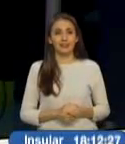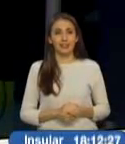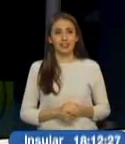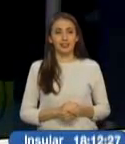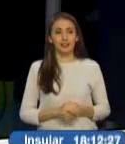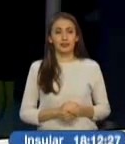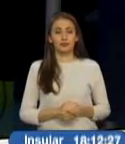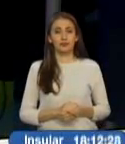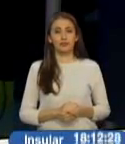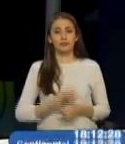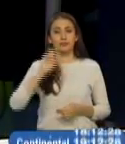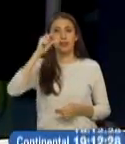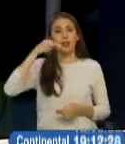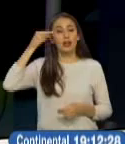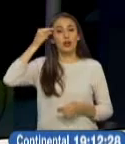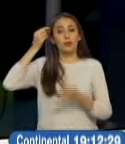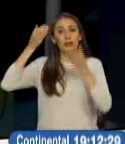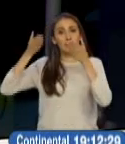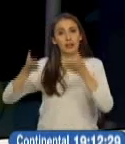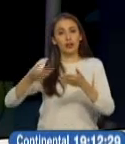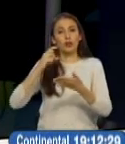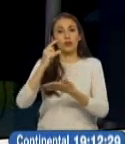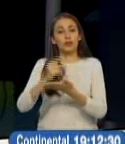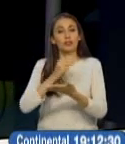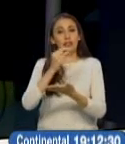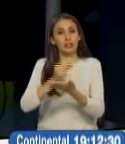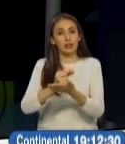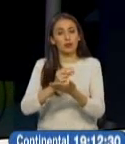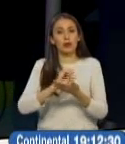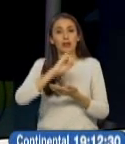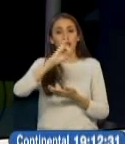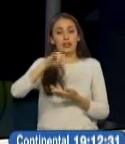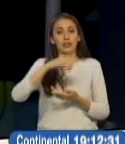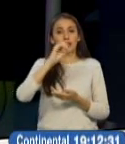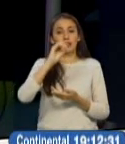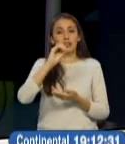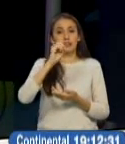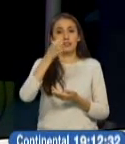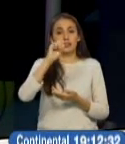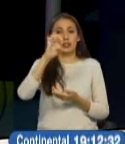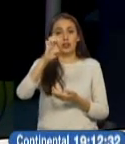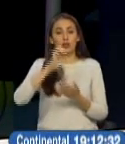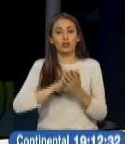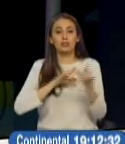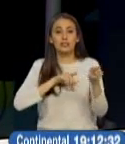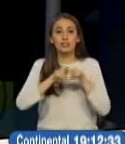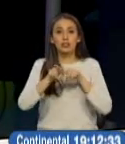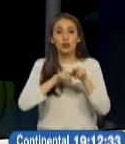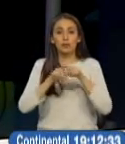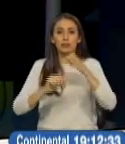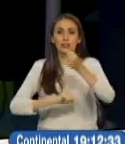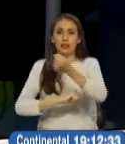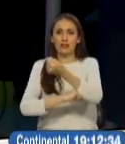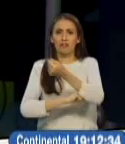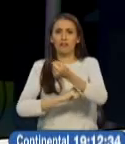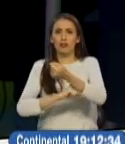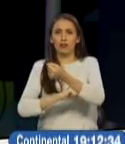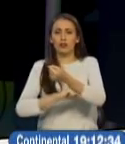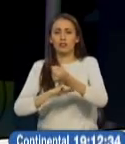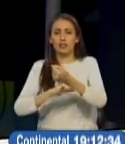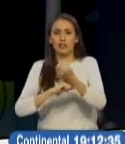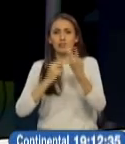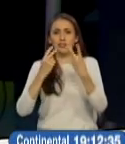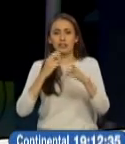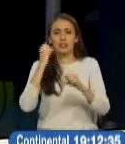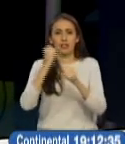Y el gobernador de Guayas, José Francisco Ceballos, asumió funciones. Desde su competencia fortalecerá el trabajo que realizó